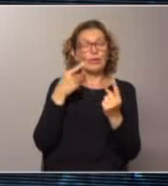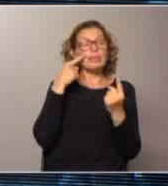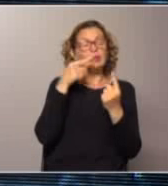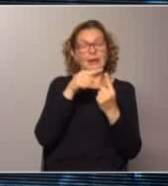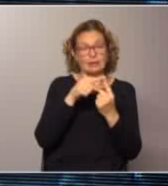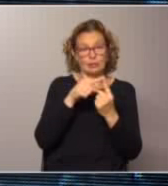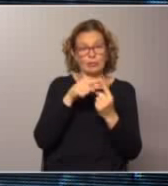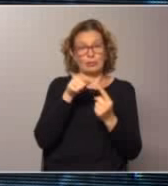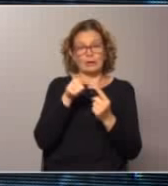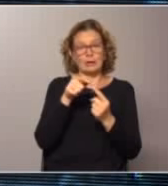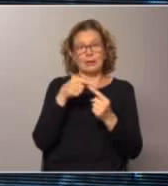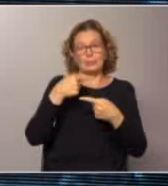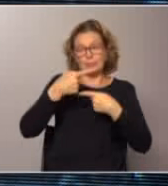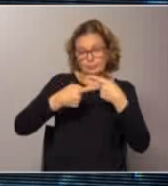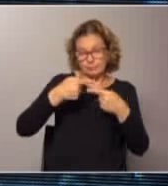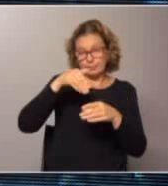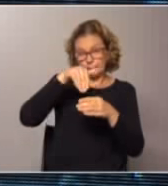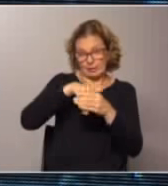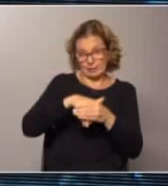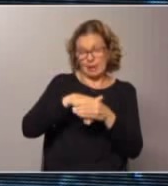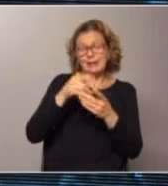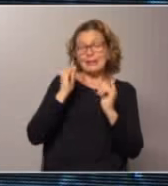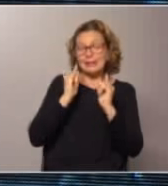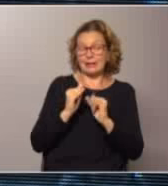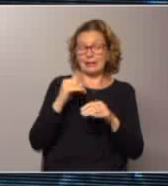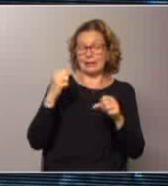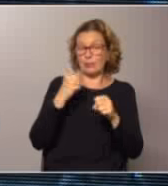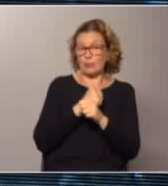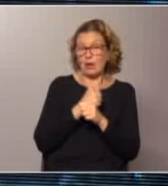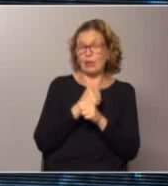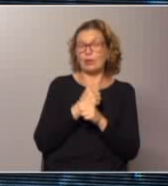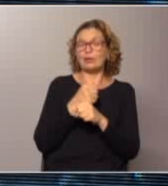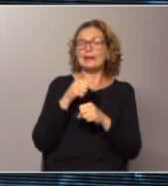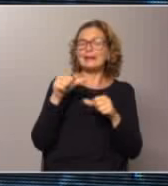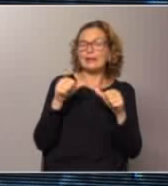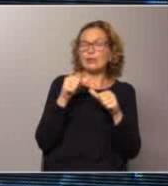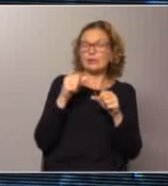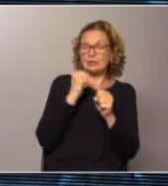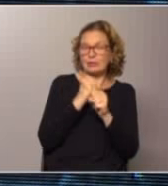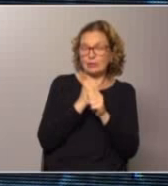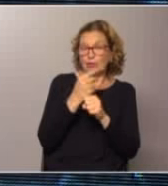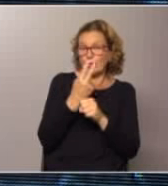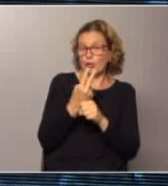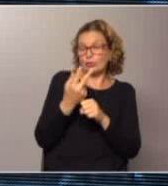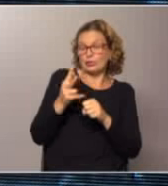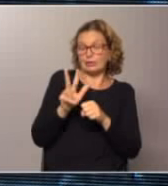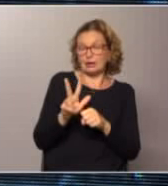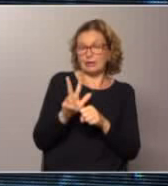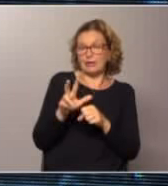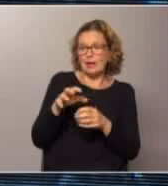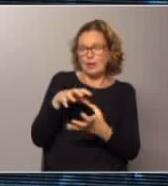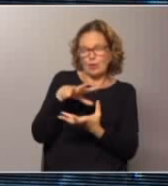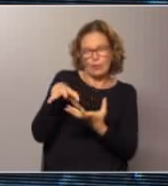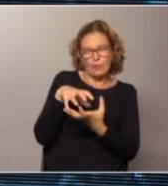la decisión sobre el proceso electoral si está aprobado que lo que se hizo fue trabajar sobre dos o tres segmentos específicos de la